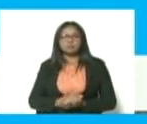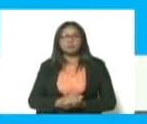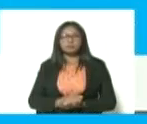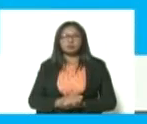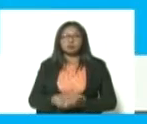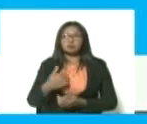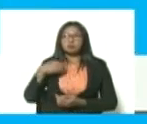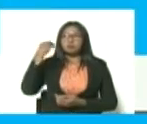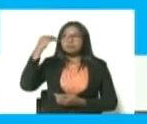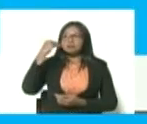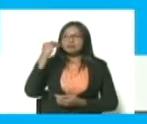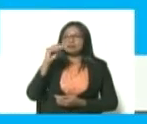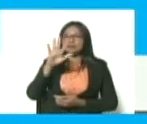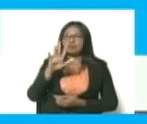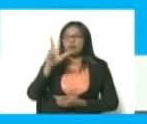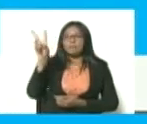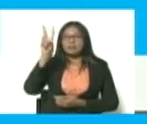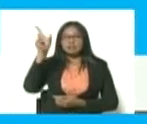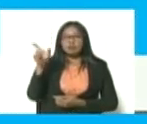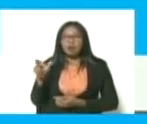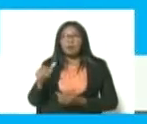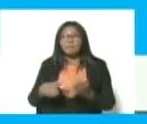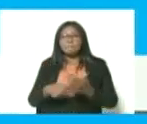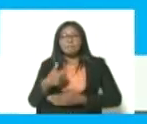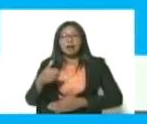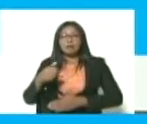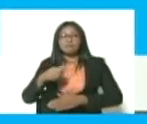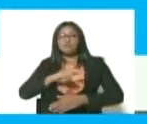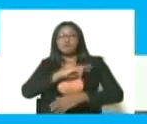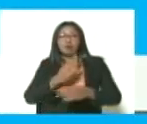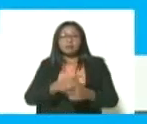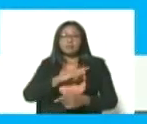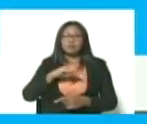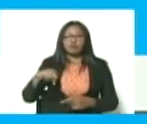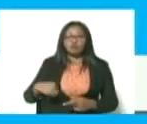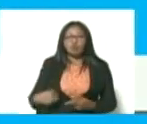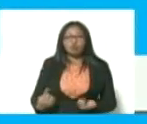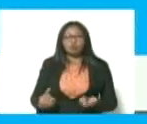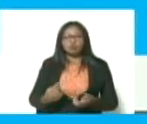solamente pienso que son cinco venezolanos, más venezolanos que nosotros.